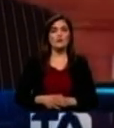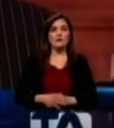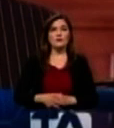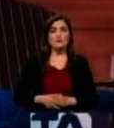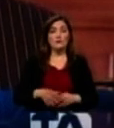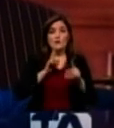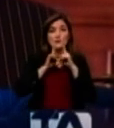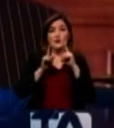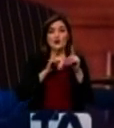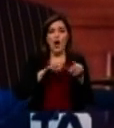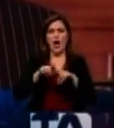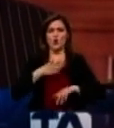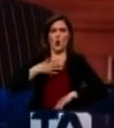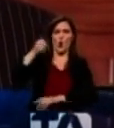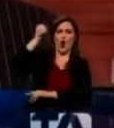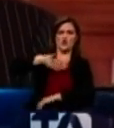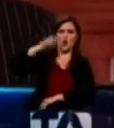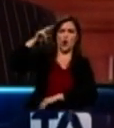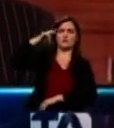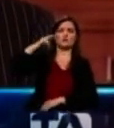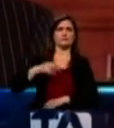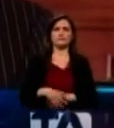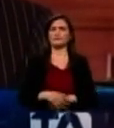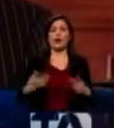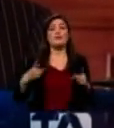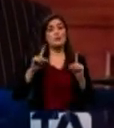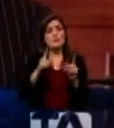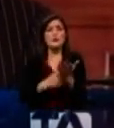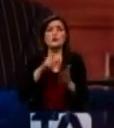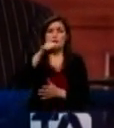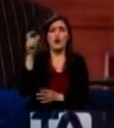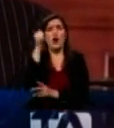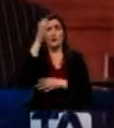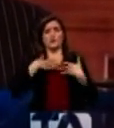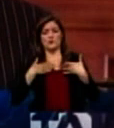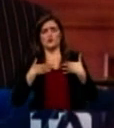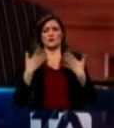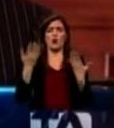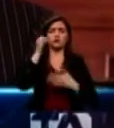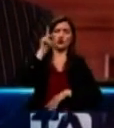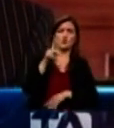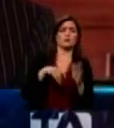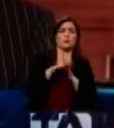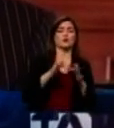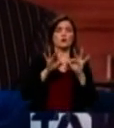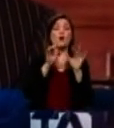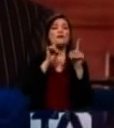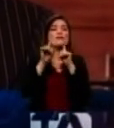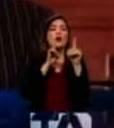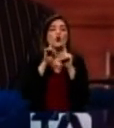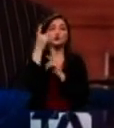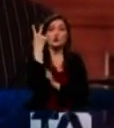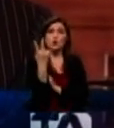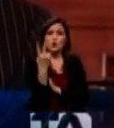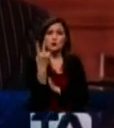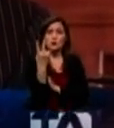no necesariamente hay que salir ganando. De un debate se puede salir ganando, de un diálogo no. De un diálogo salen ganando los dos, porque